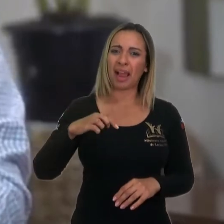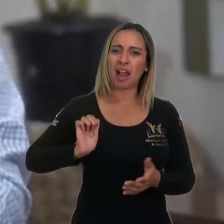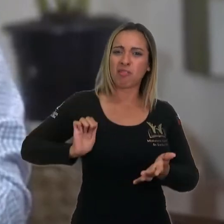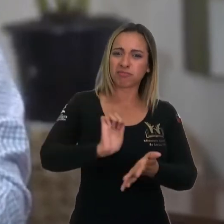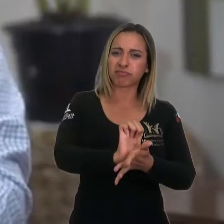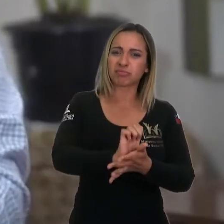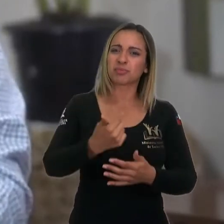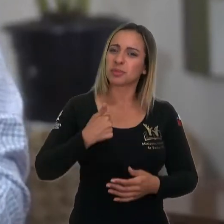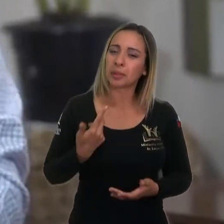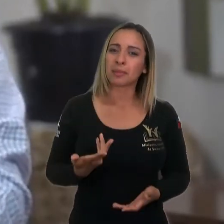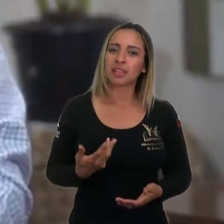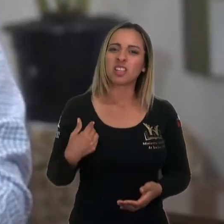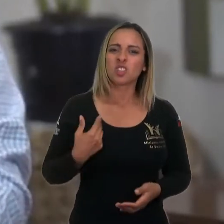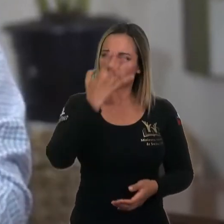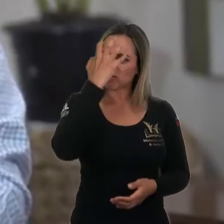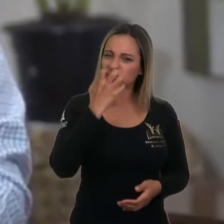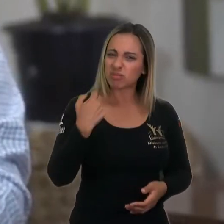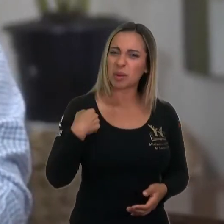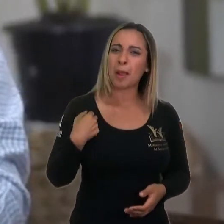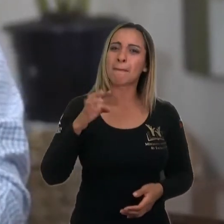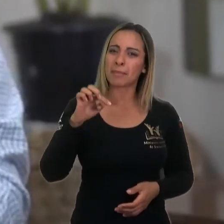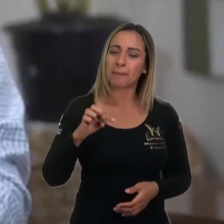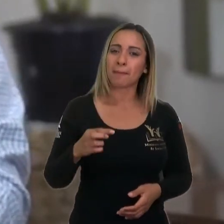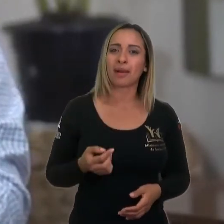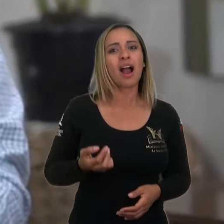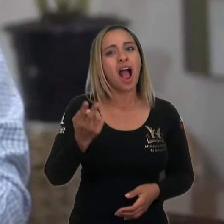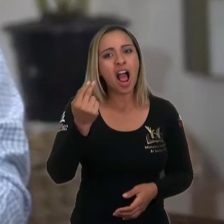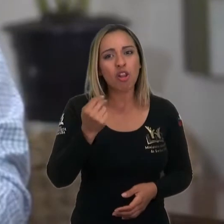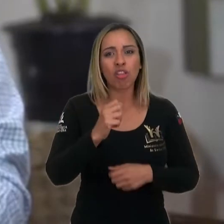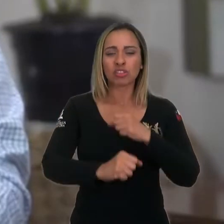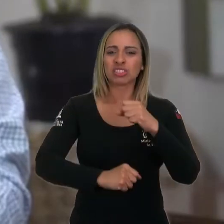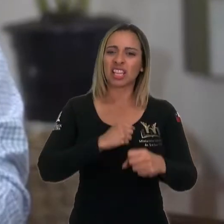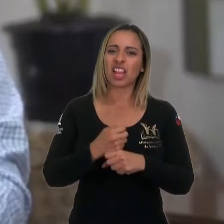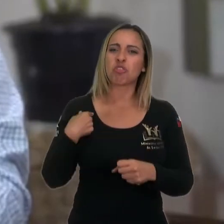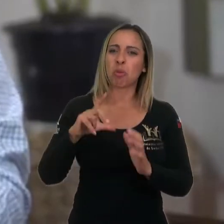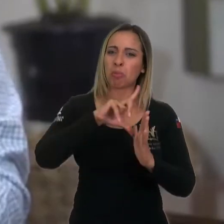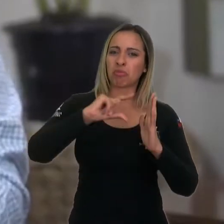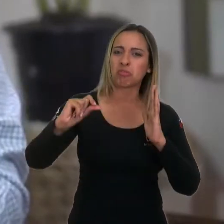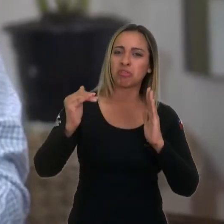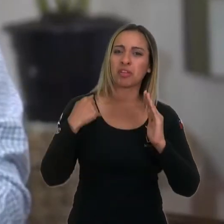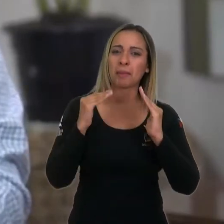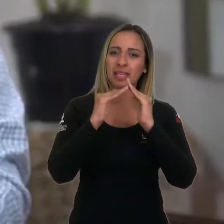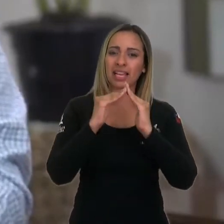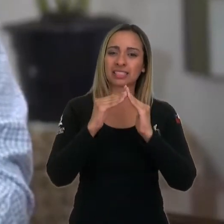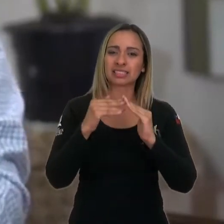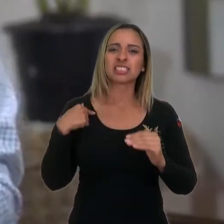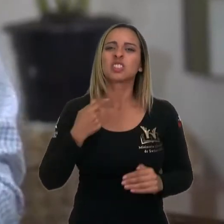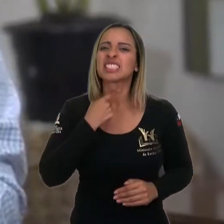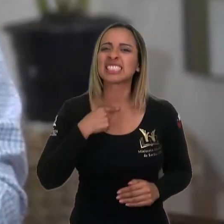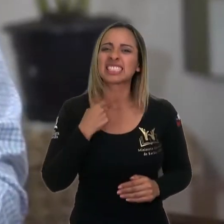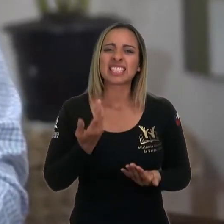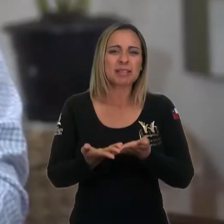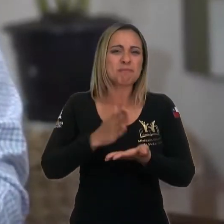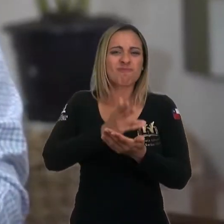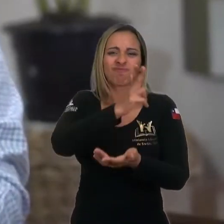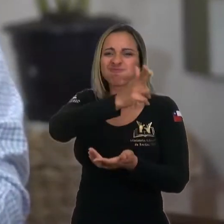conmigo. Yo odio a mi padre, a los doce años tuve que huir de casa, yo odio a todos los hombres, yo quisiera matar a